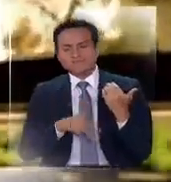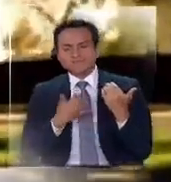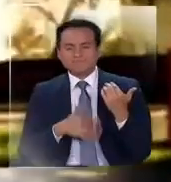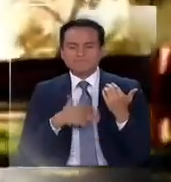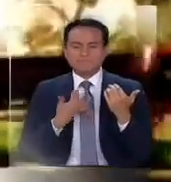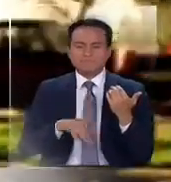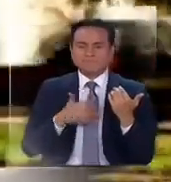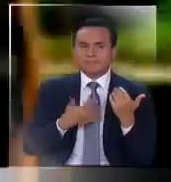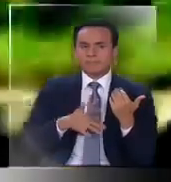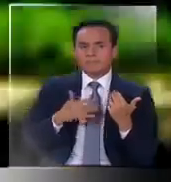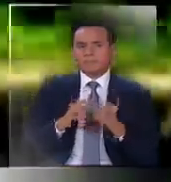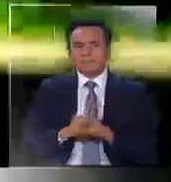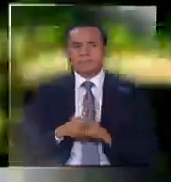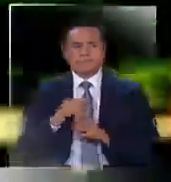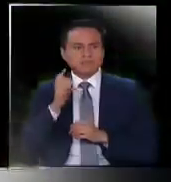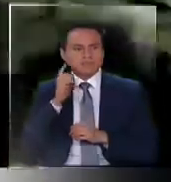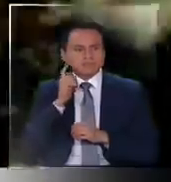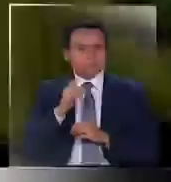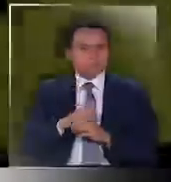jugar por San